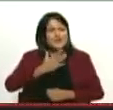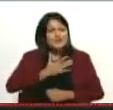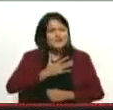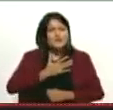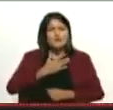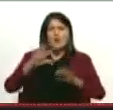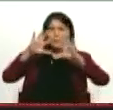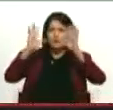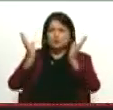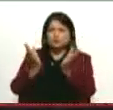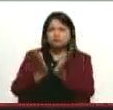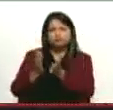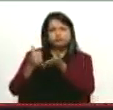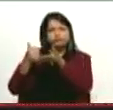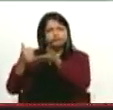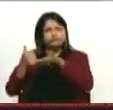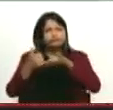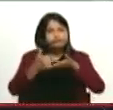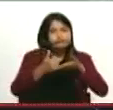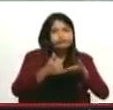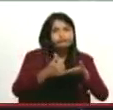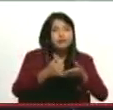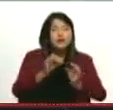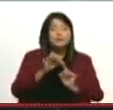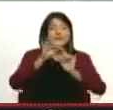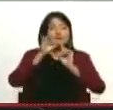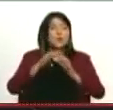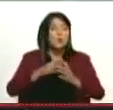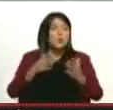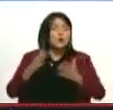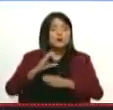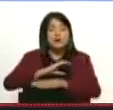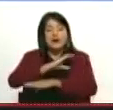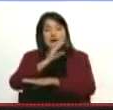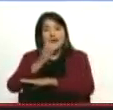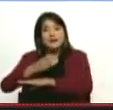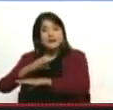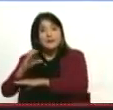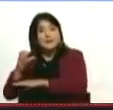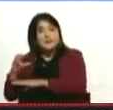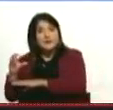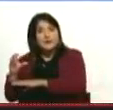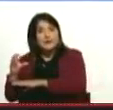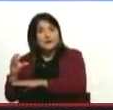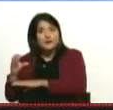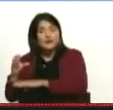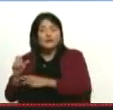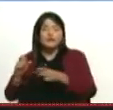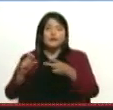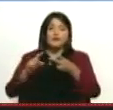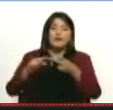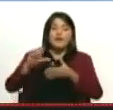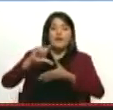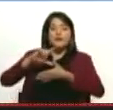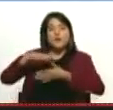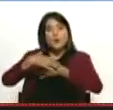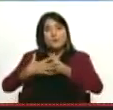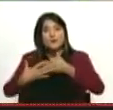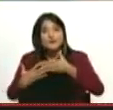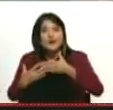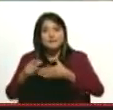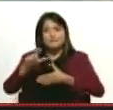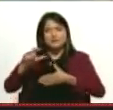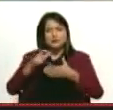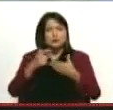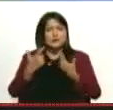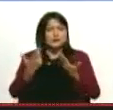especialmente entre el Caribe y latinoamérica la gente trabajadora esos que